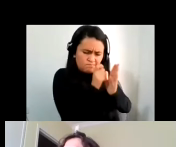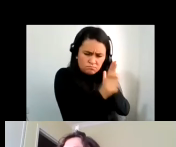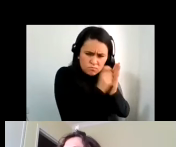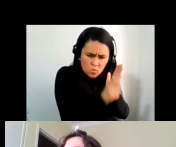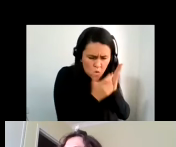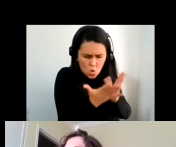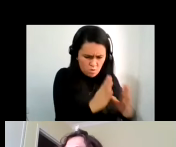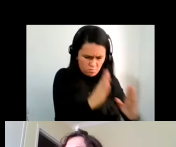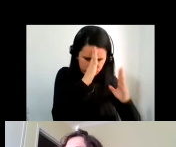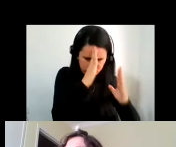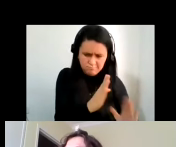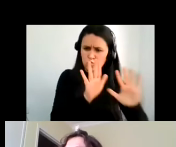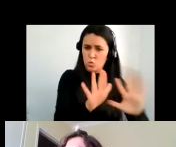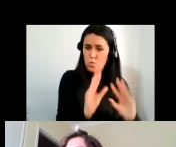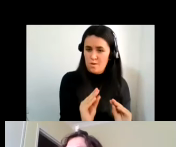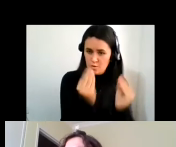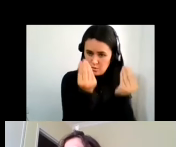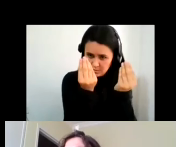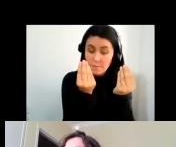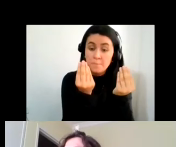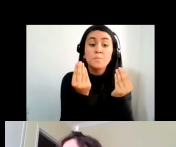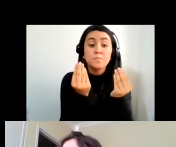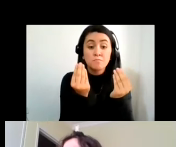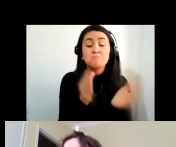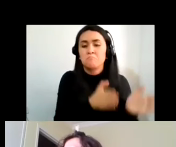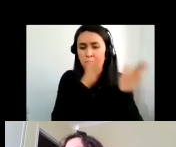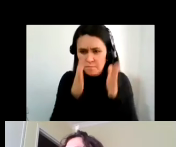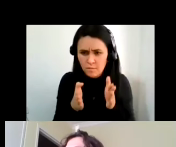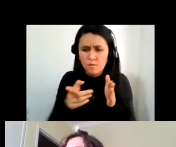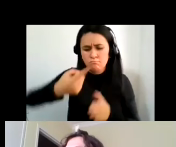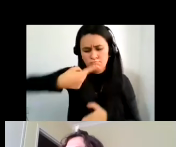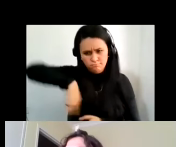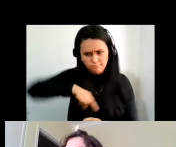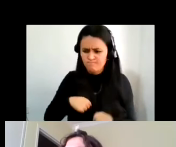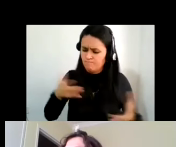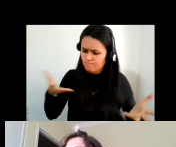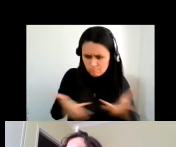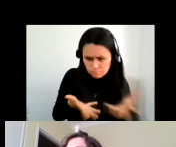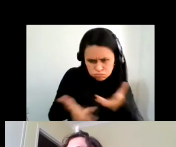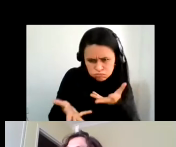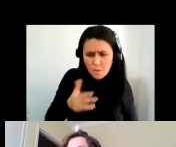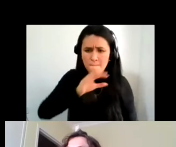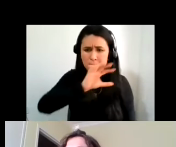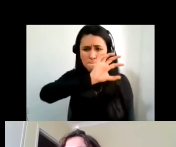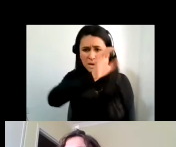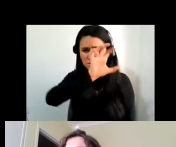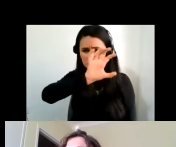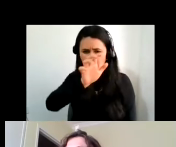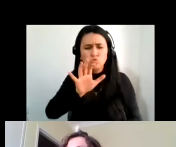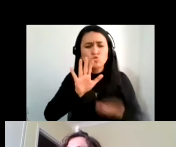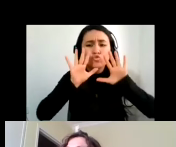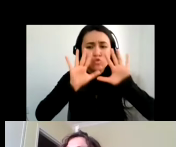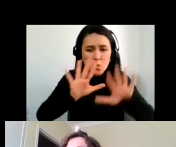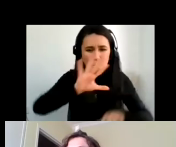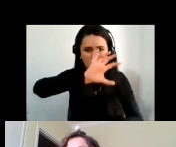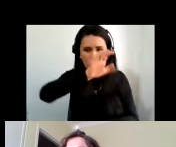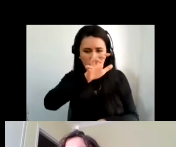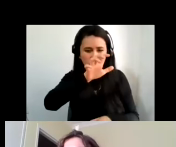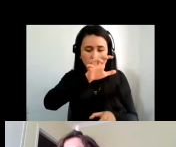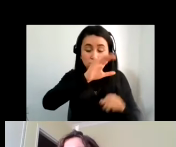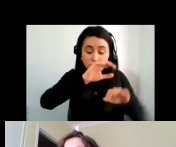beta. También hemos colaborado muy estrechamente con países en su región para la producción